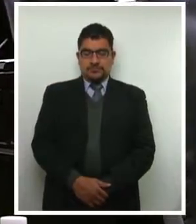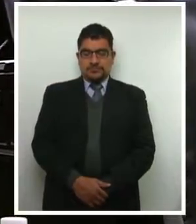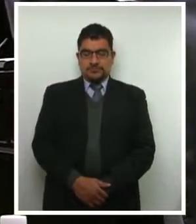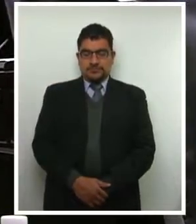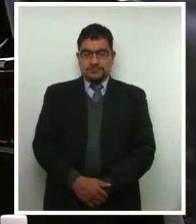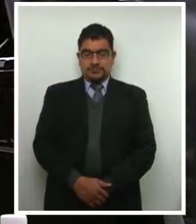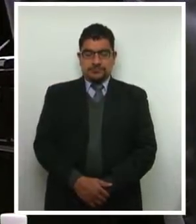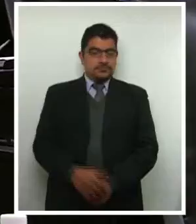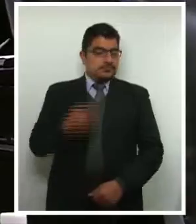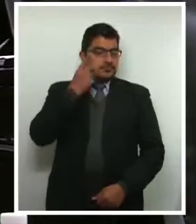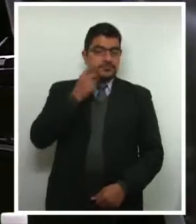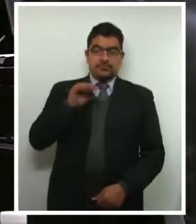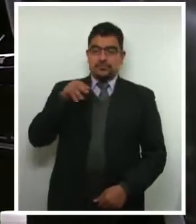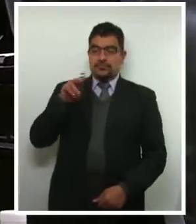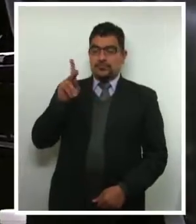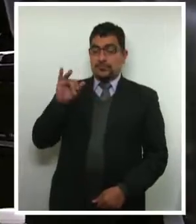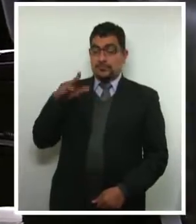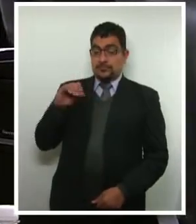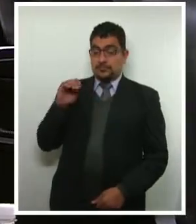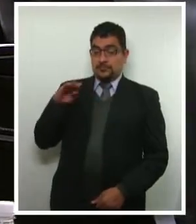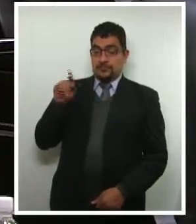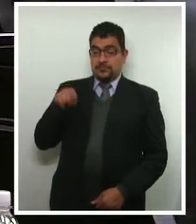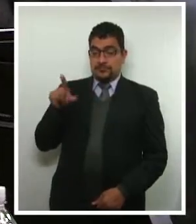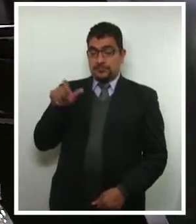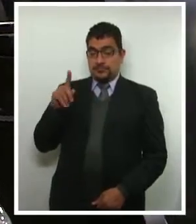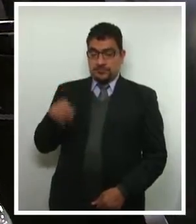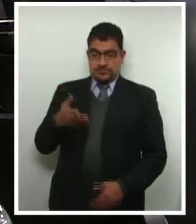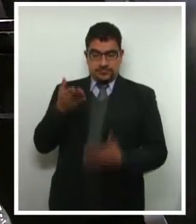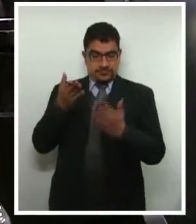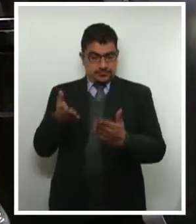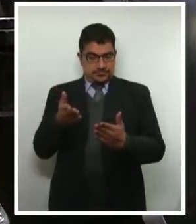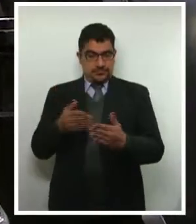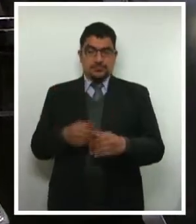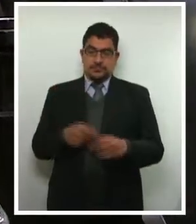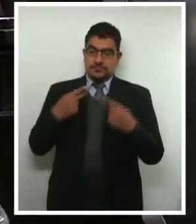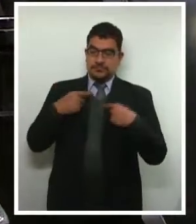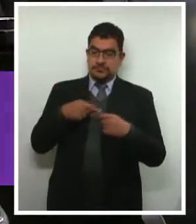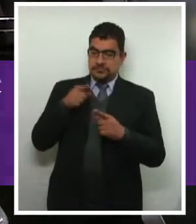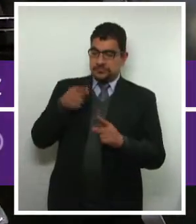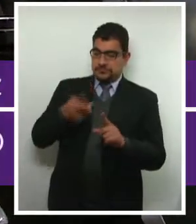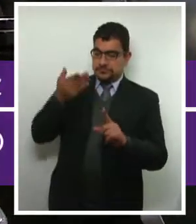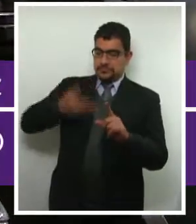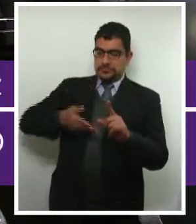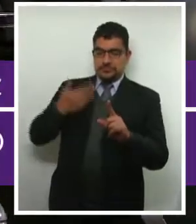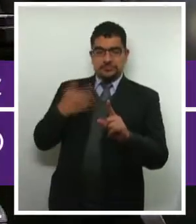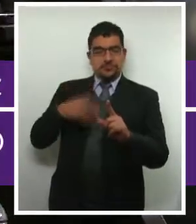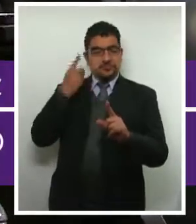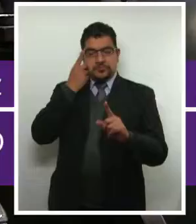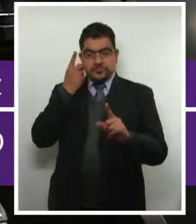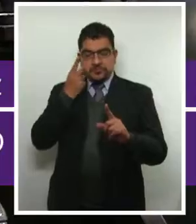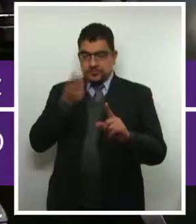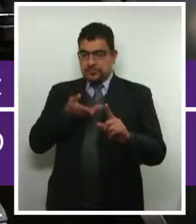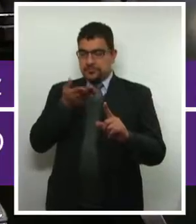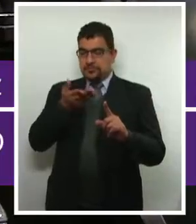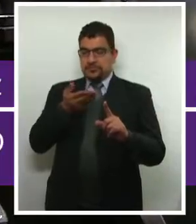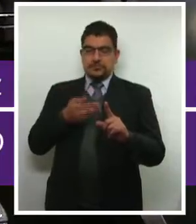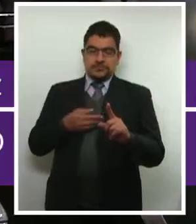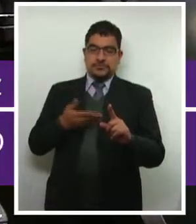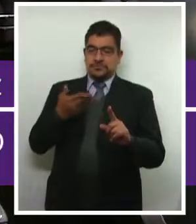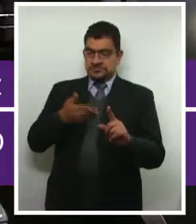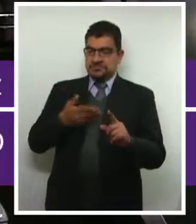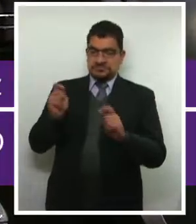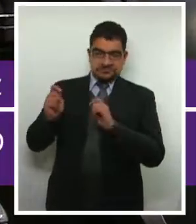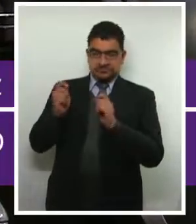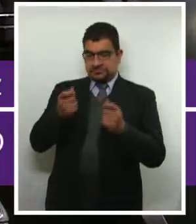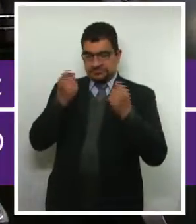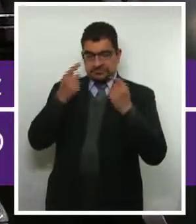el diputado Porfirio Muñoz Ledo, que es uno de las personas y diputados que le ha